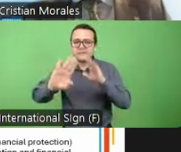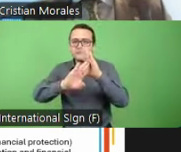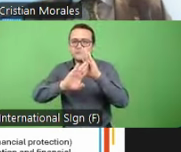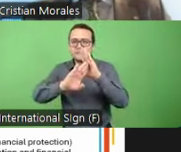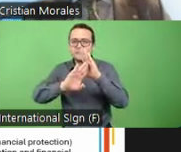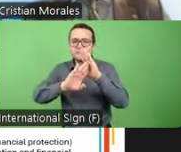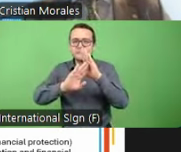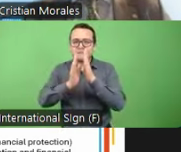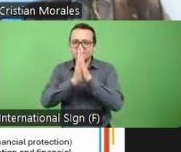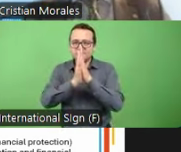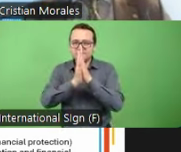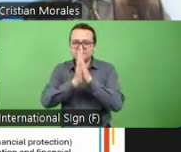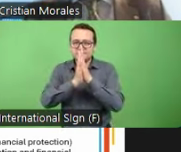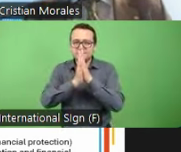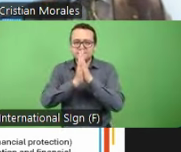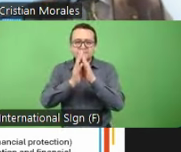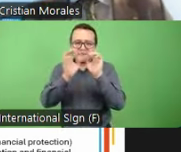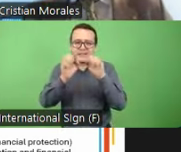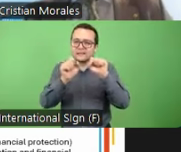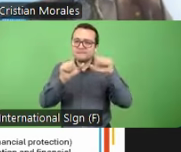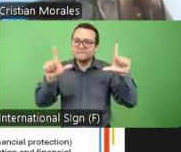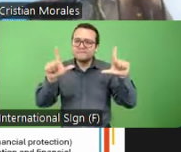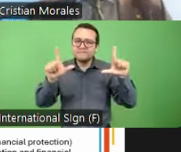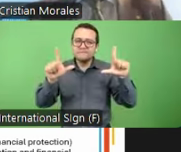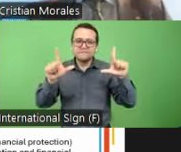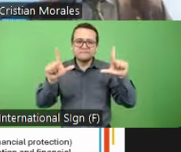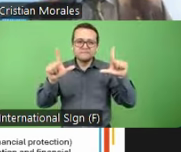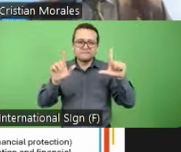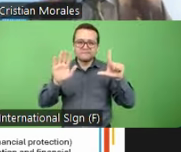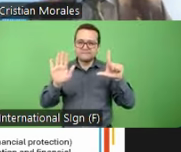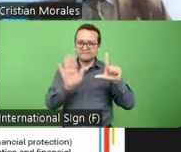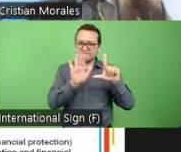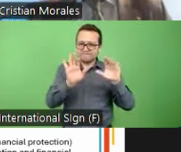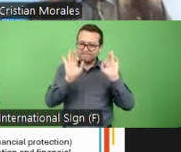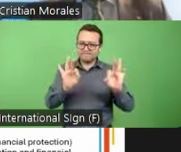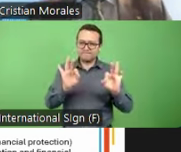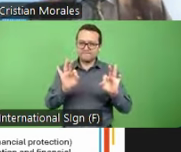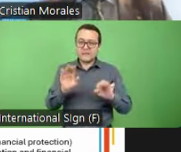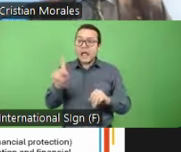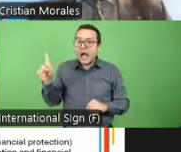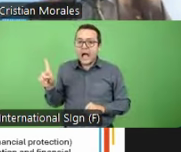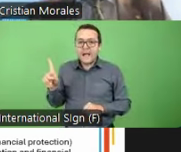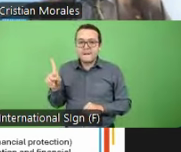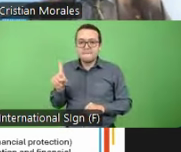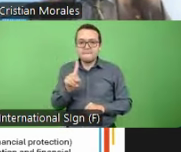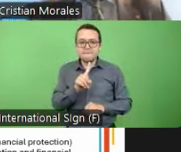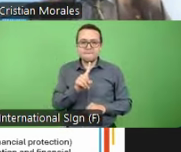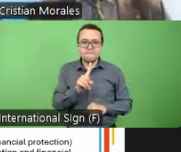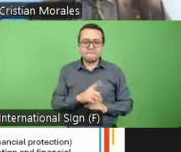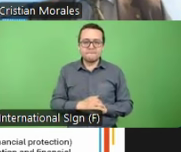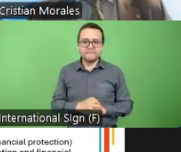interrumpa. ¿Puedes Excusez-moi, poner la presentación en Ernesto, modo presentación, por favor? je t'interromps parce qu'il y a un souci avec la présentation.